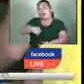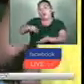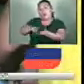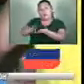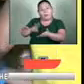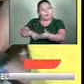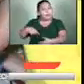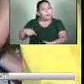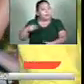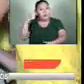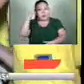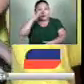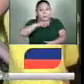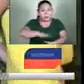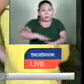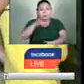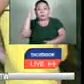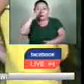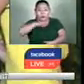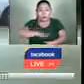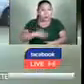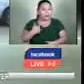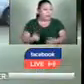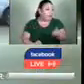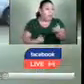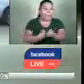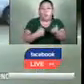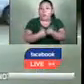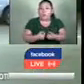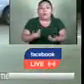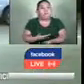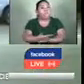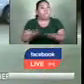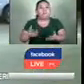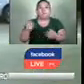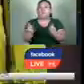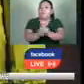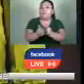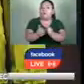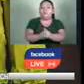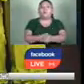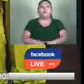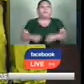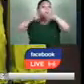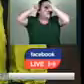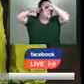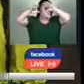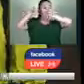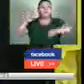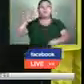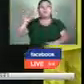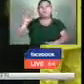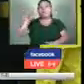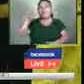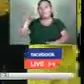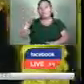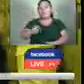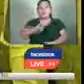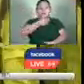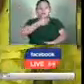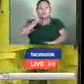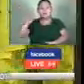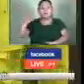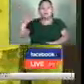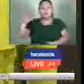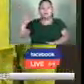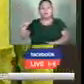trabajan en atender y trasladar a personas lesionadas en distintos accidentes. Con imágenes de Ricardo Tobar, Rocío Cruz,